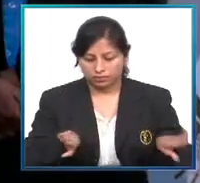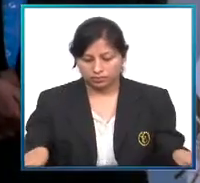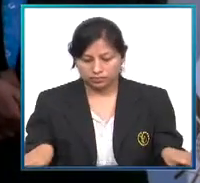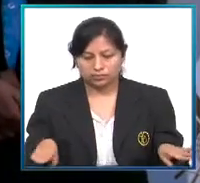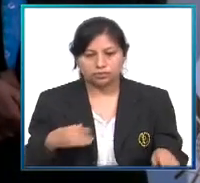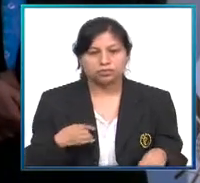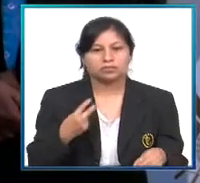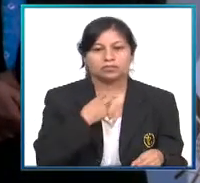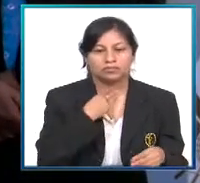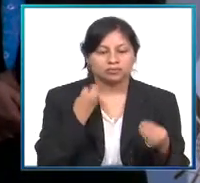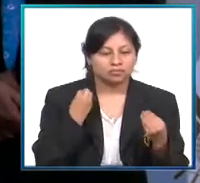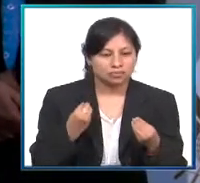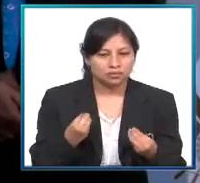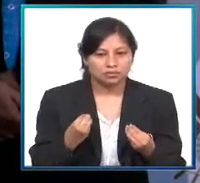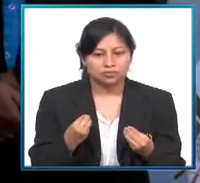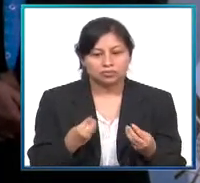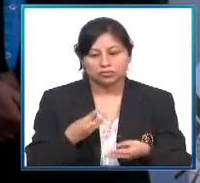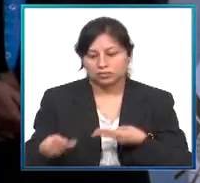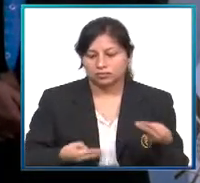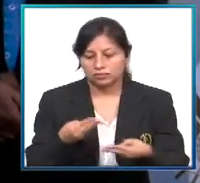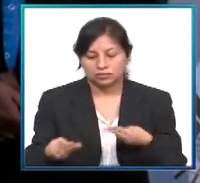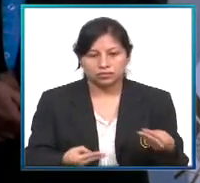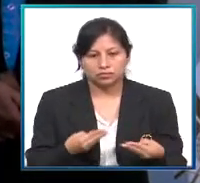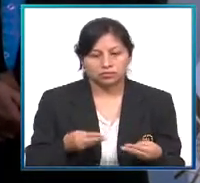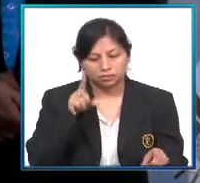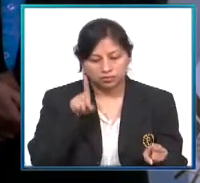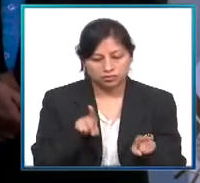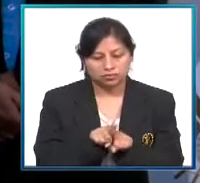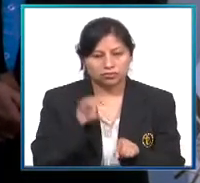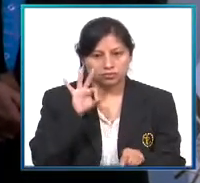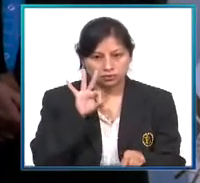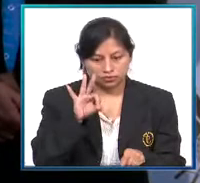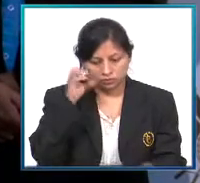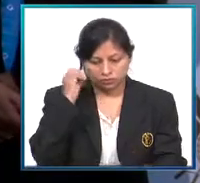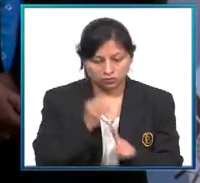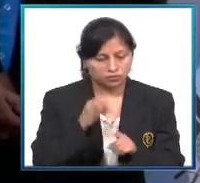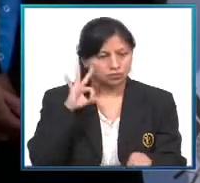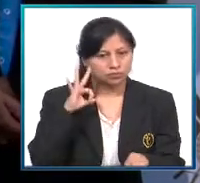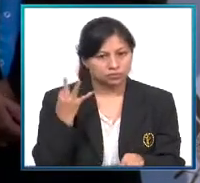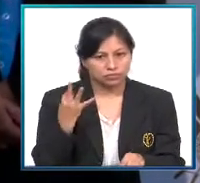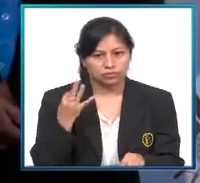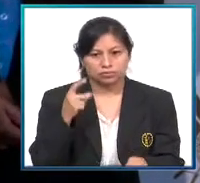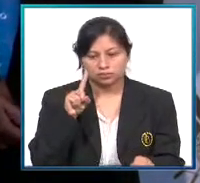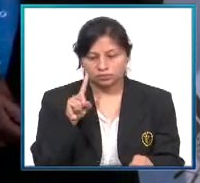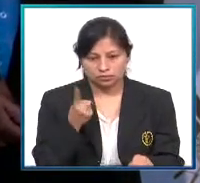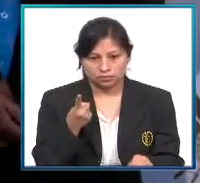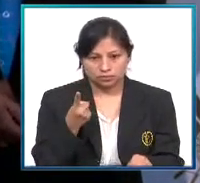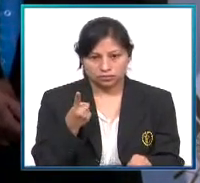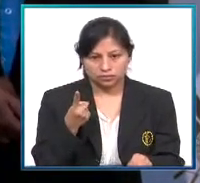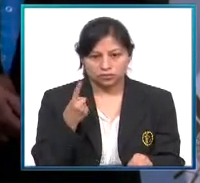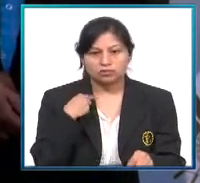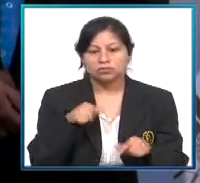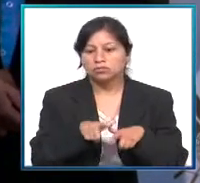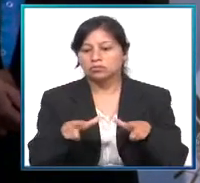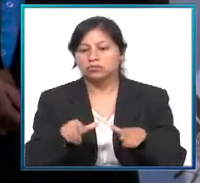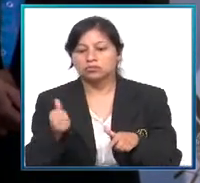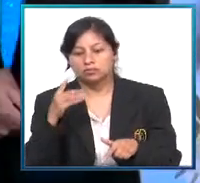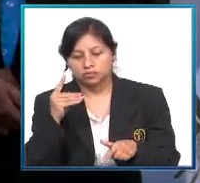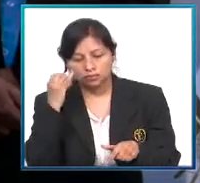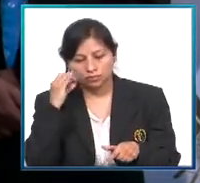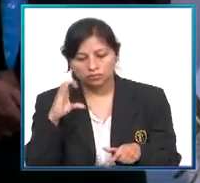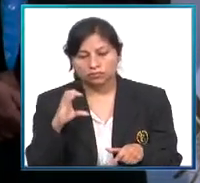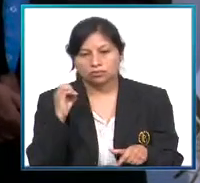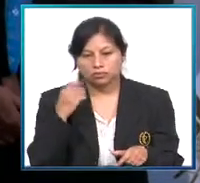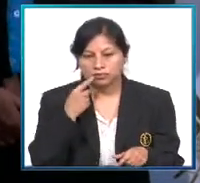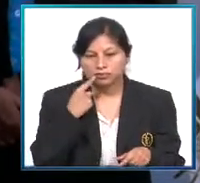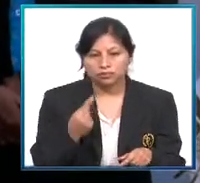prácticas de abusos a consumidores del mercado y le estamos dando tres objetivos principales. El primero es darle cancha a la DIACO y aquí